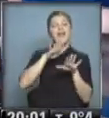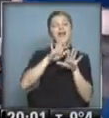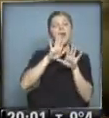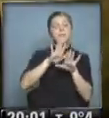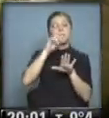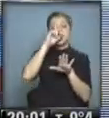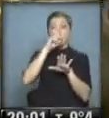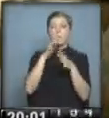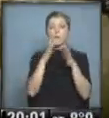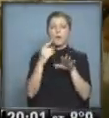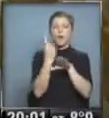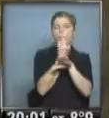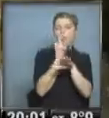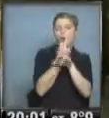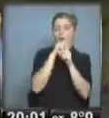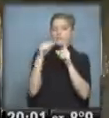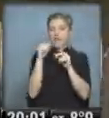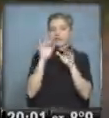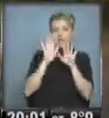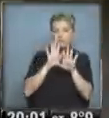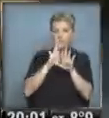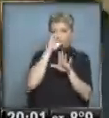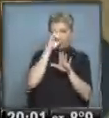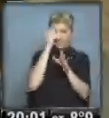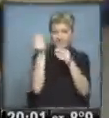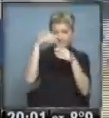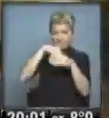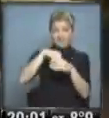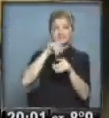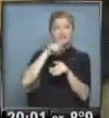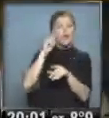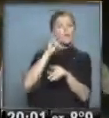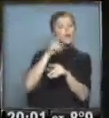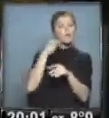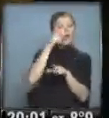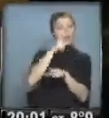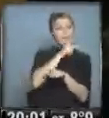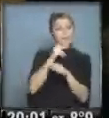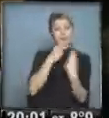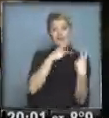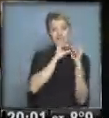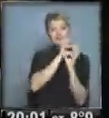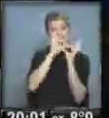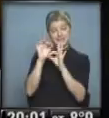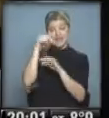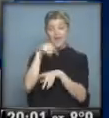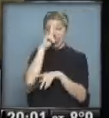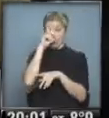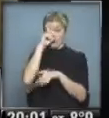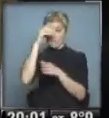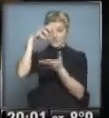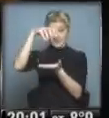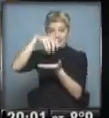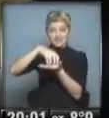durante por lo menos una hora y media. Allí está la llegada del Papa Francisco a este hospital, el Hospital San